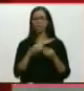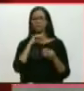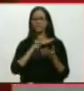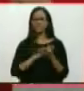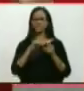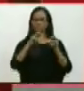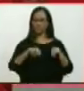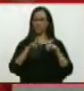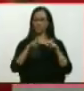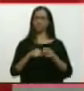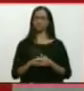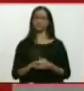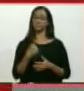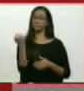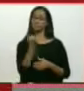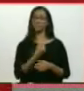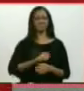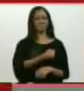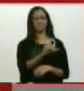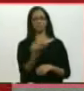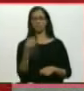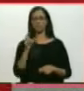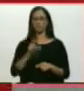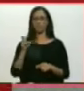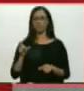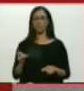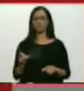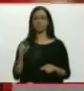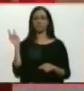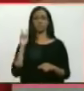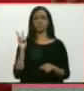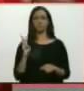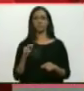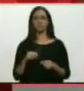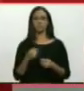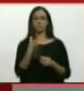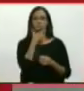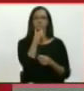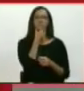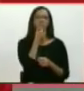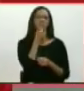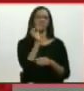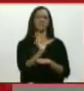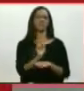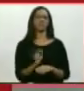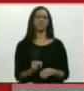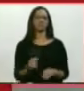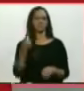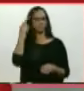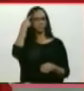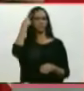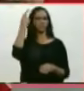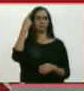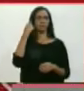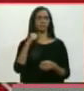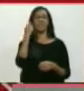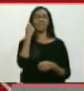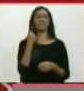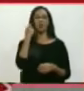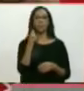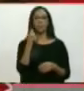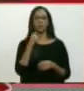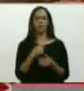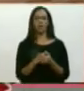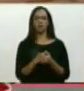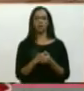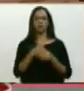han asesinado cantidad de personas en Venezuela. Te lo pongo facilito, rápido, uno que se me vino a la mente. El diputado de Tupamaro